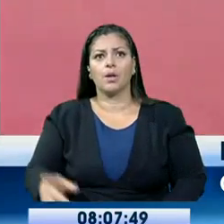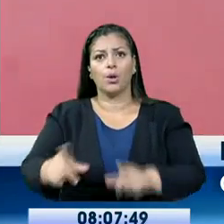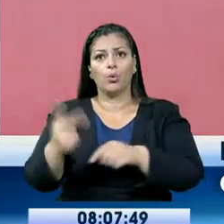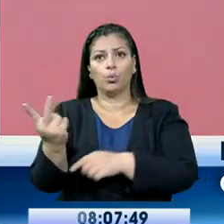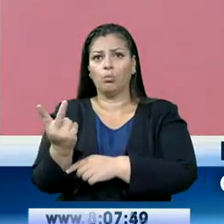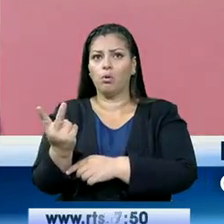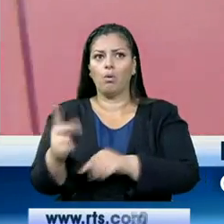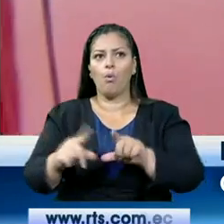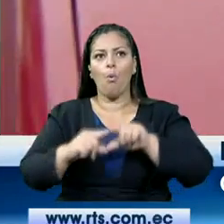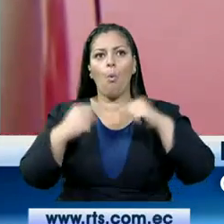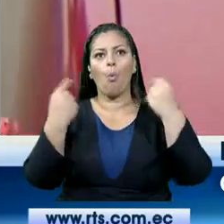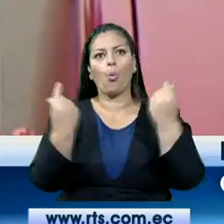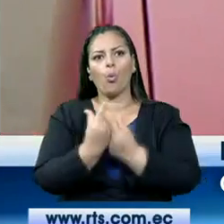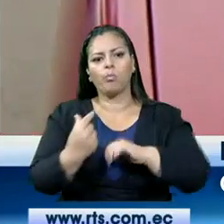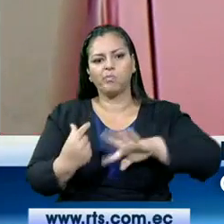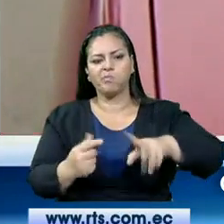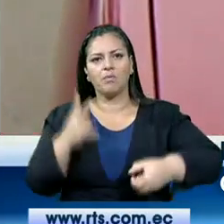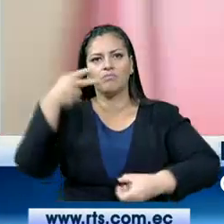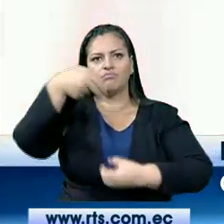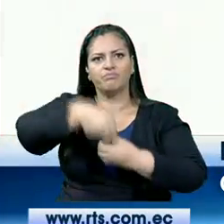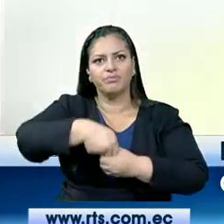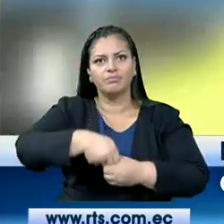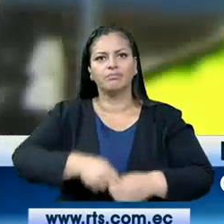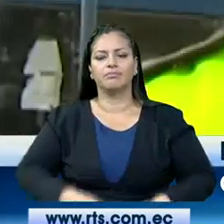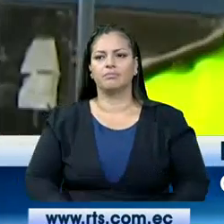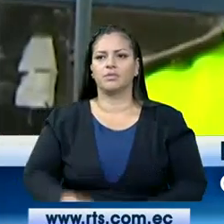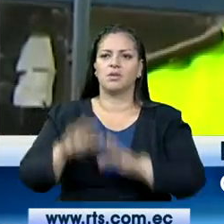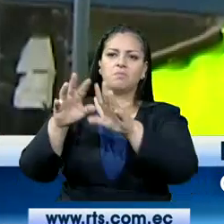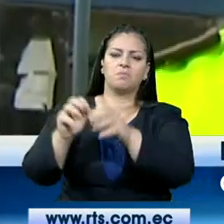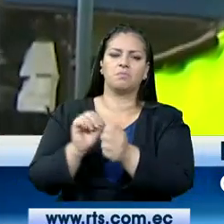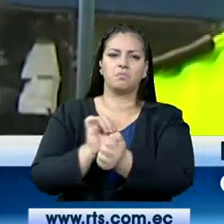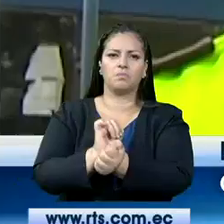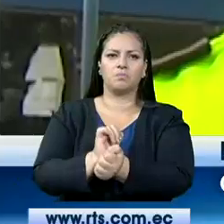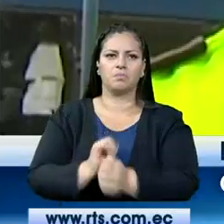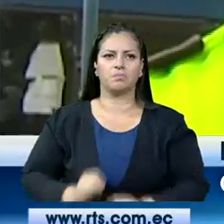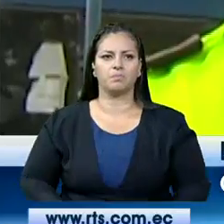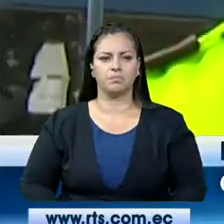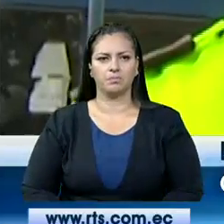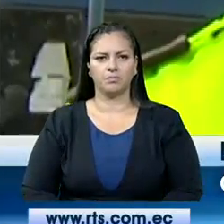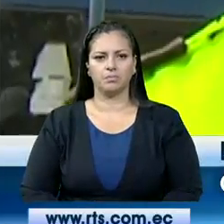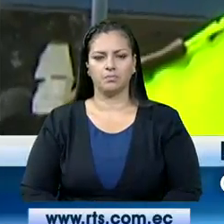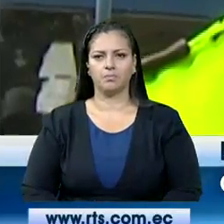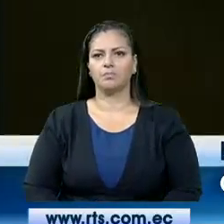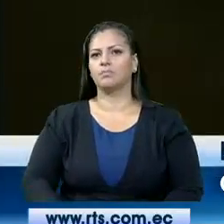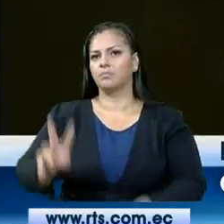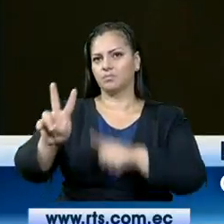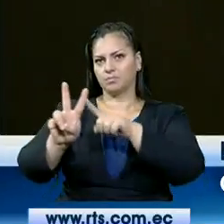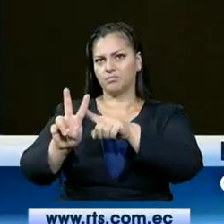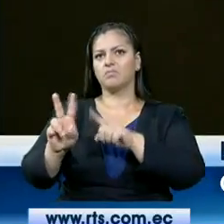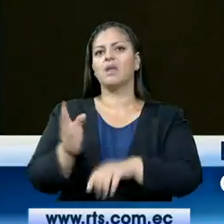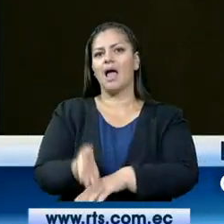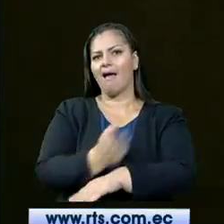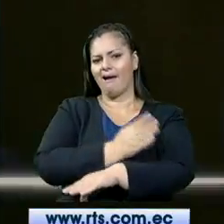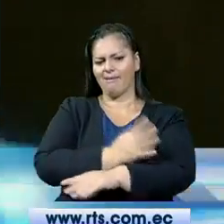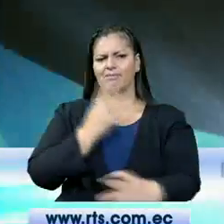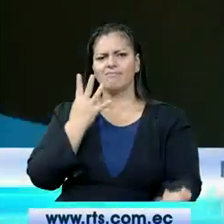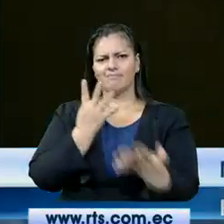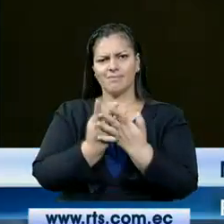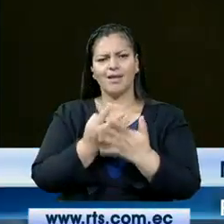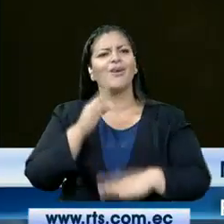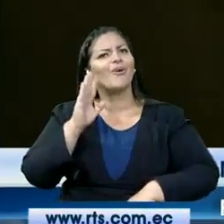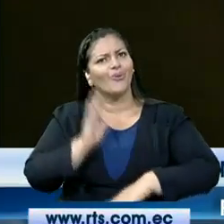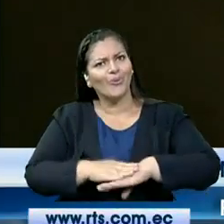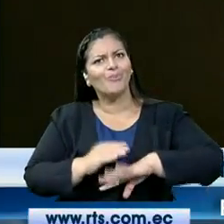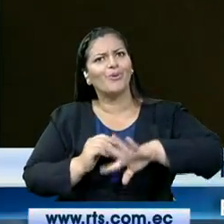lo llevaron de esa manera silenciosamente. Uno de los detenidos tiene antecedentes penales por este mismo delito del robo